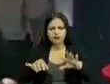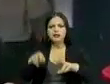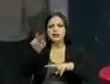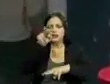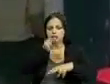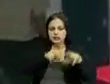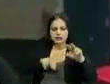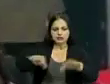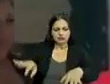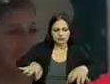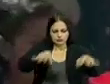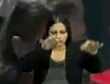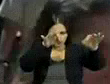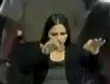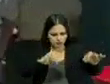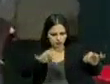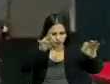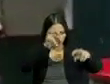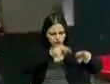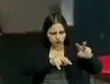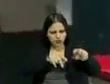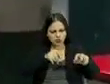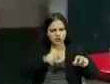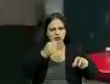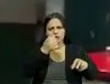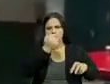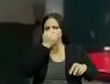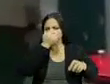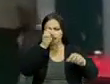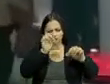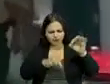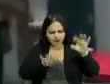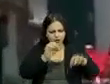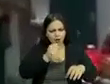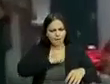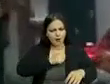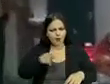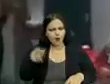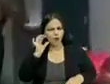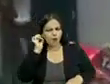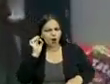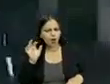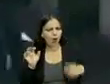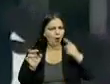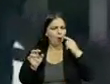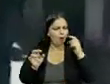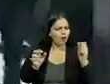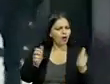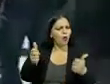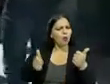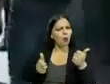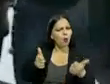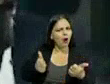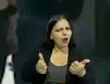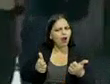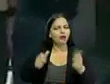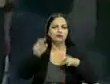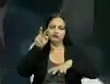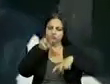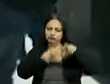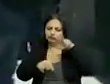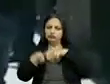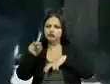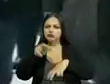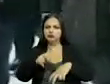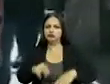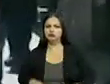análisis verificar a veces que pertenecen a la víctima o al victimario de quien realizó este hecho. La policía busca al responsable de este